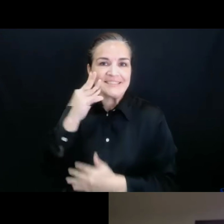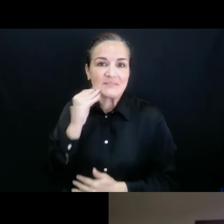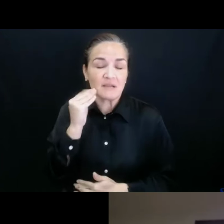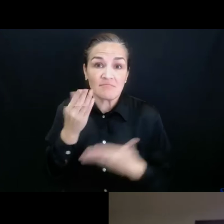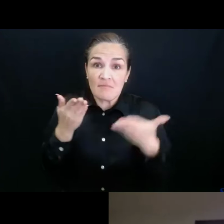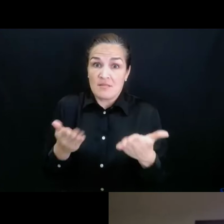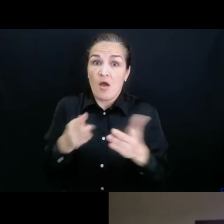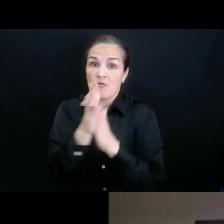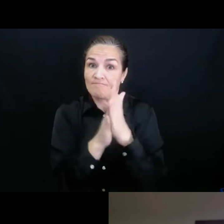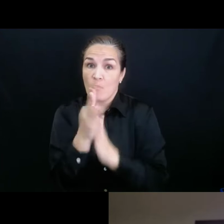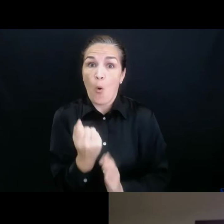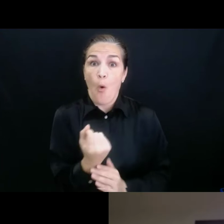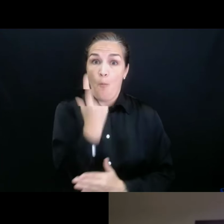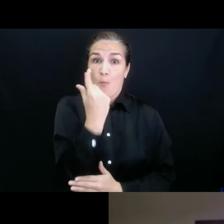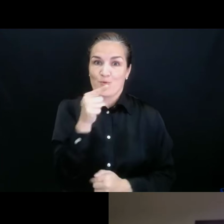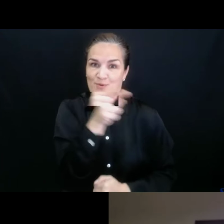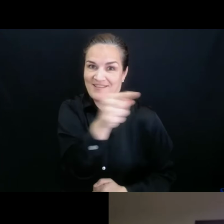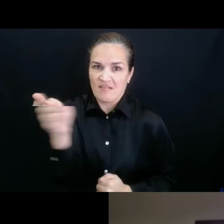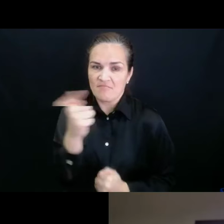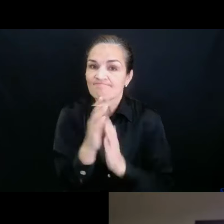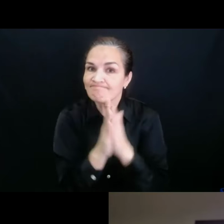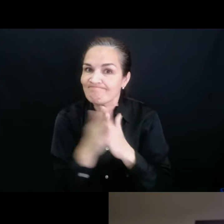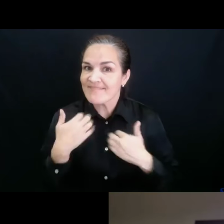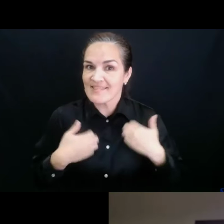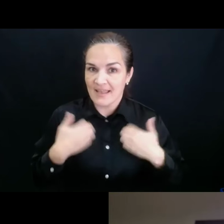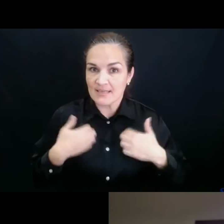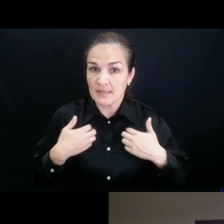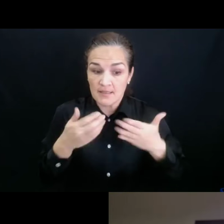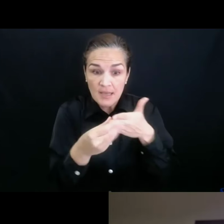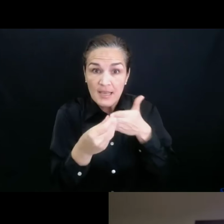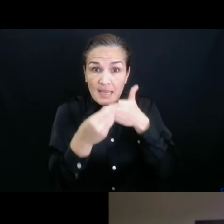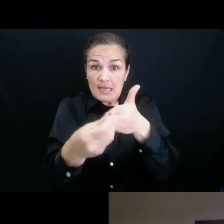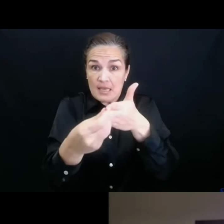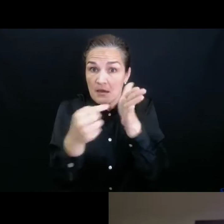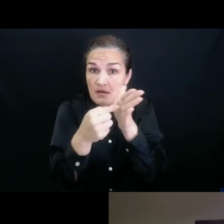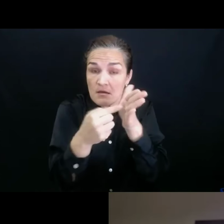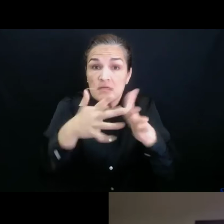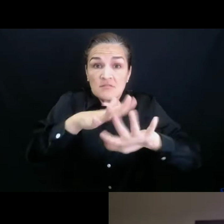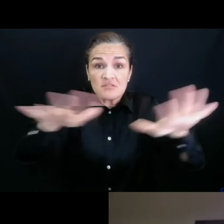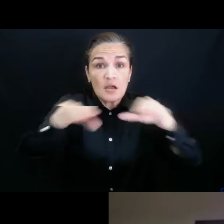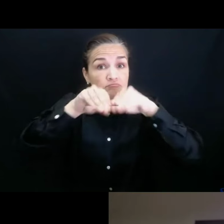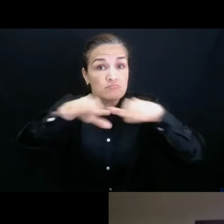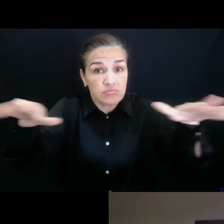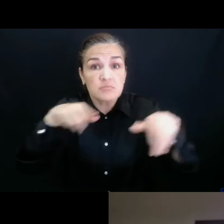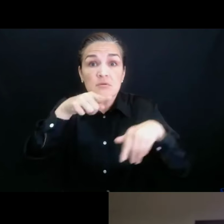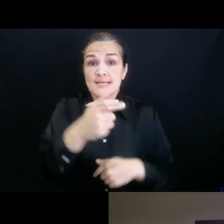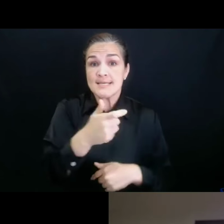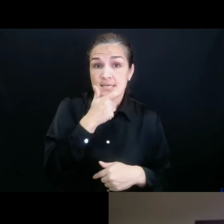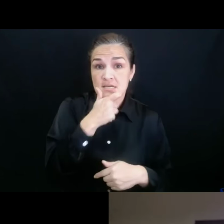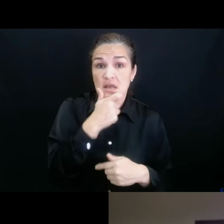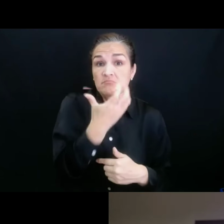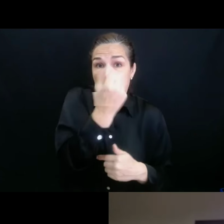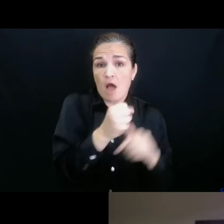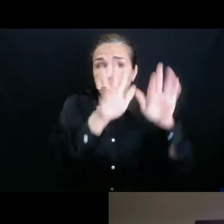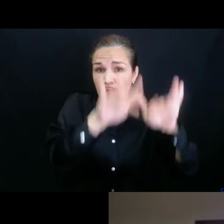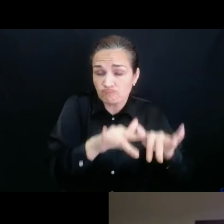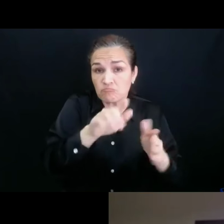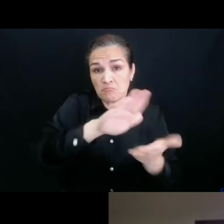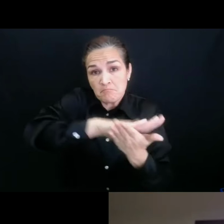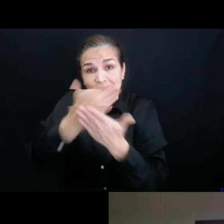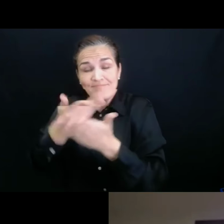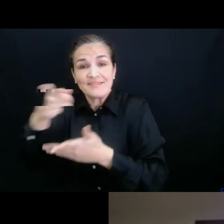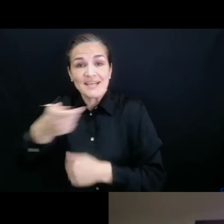oportunidad muy um, interesante drafting and implementing porque this esta guide. guía de So it's an acción no está interesting disponible opportunity. solo en This inglés, está action en guide is español, available in en English and nuestra